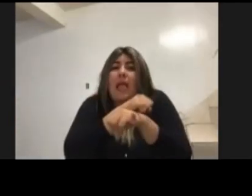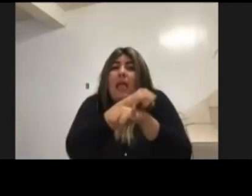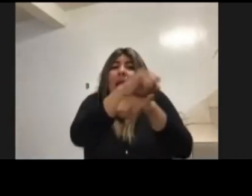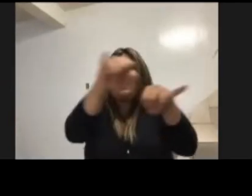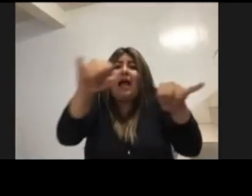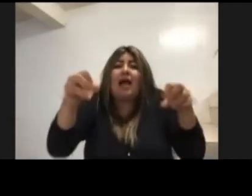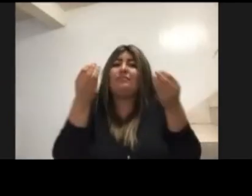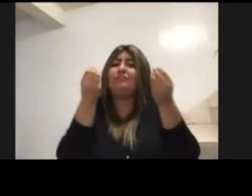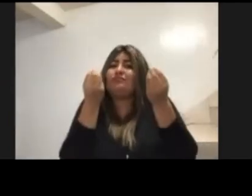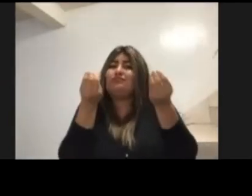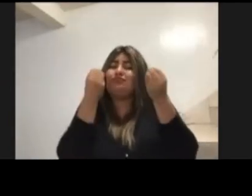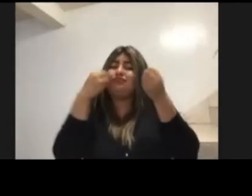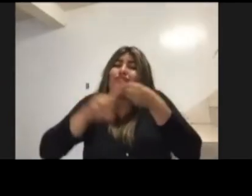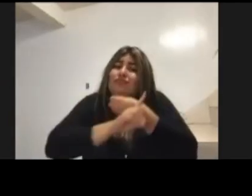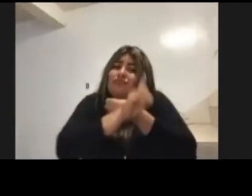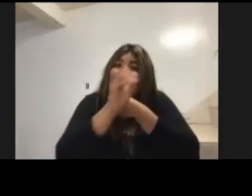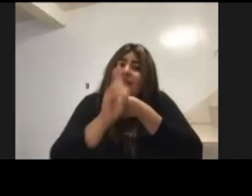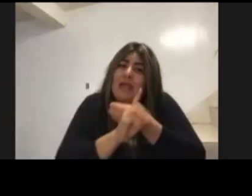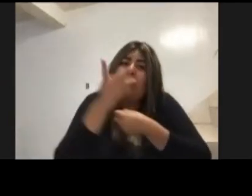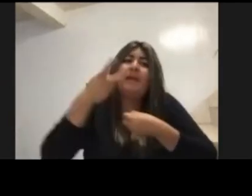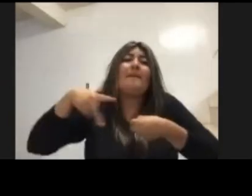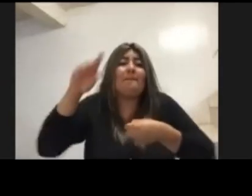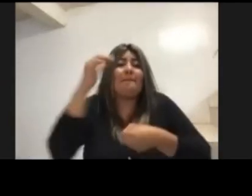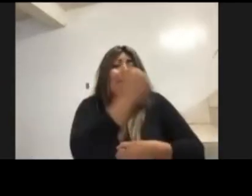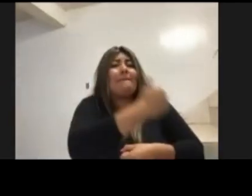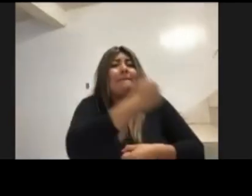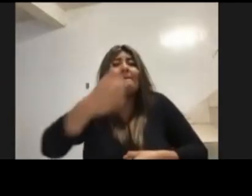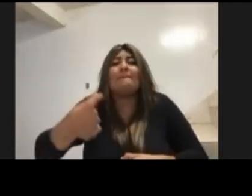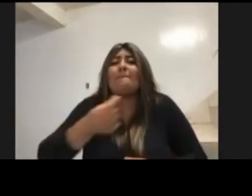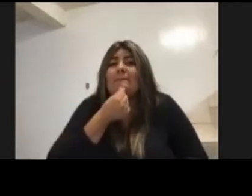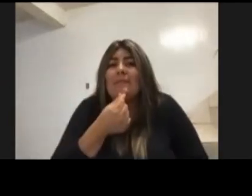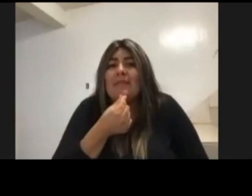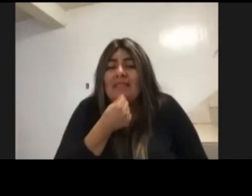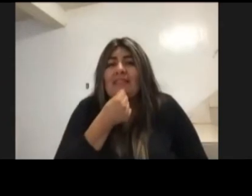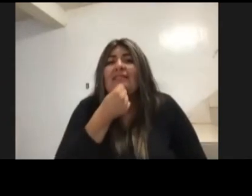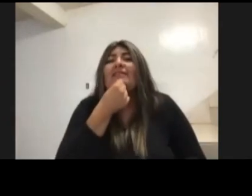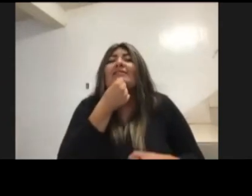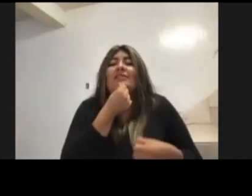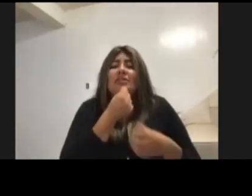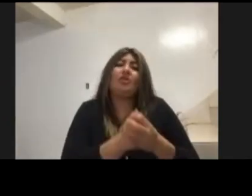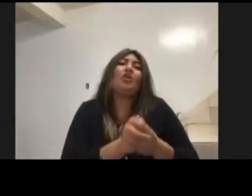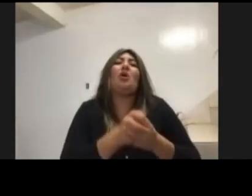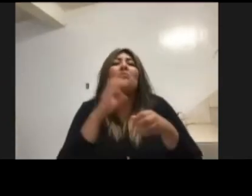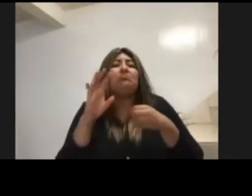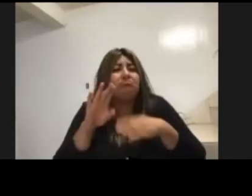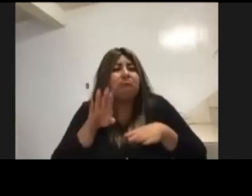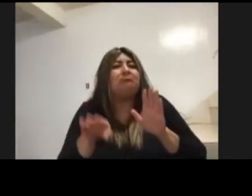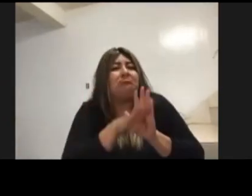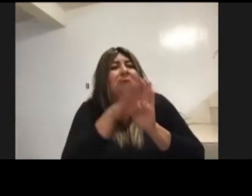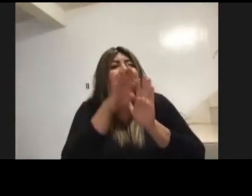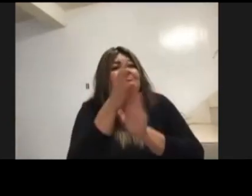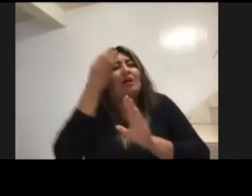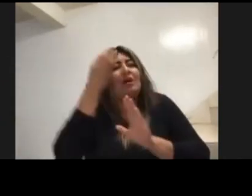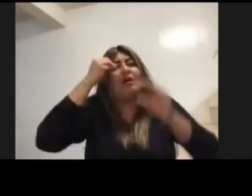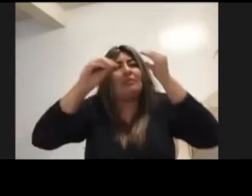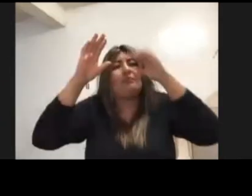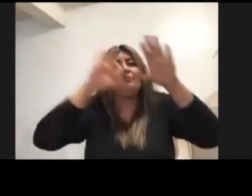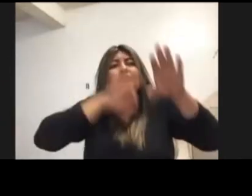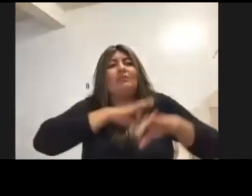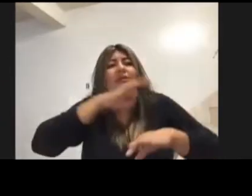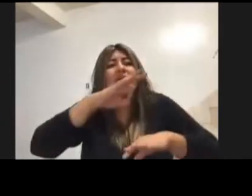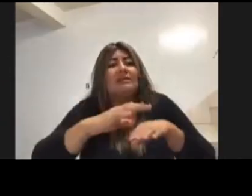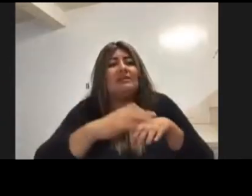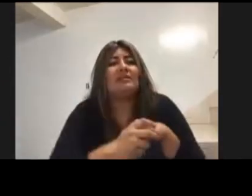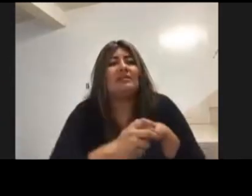aspectos médicos y participan y colaboran y enriquecen el aprendizaje. Esa es la